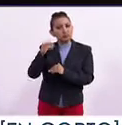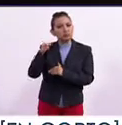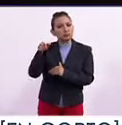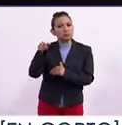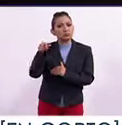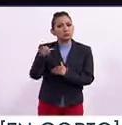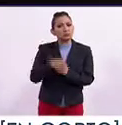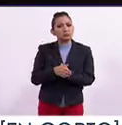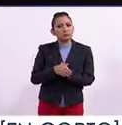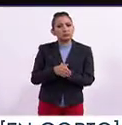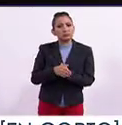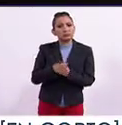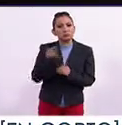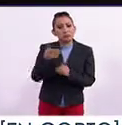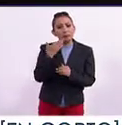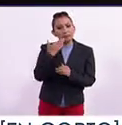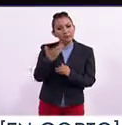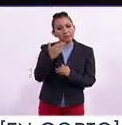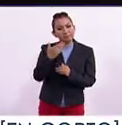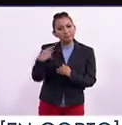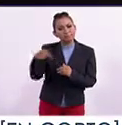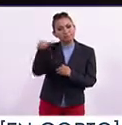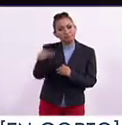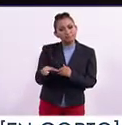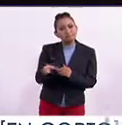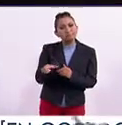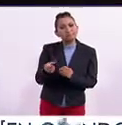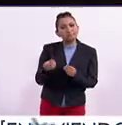de muy buena, con mucha